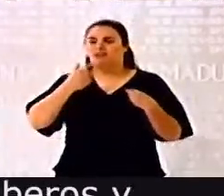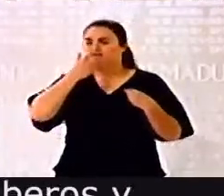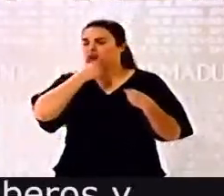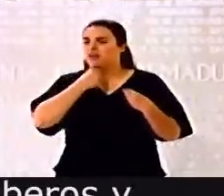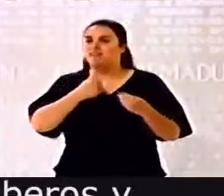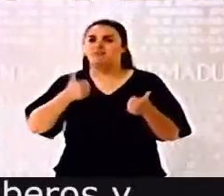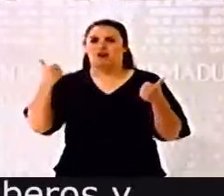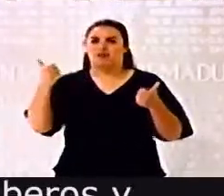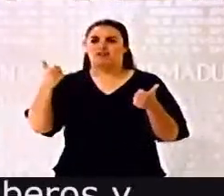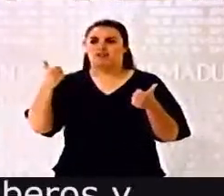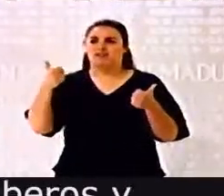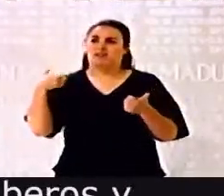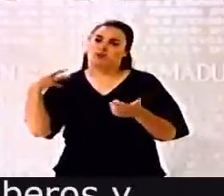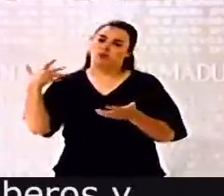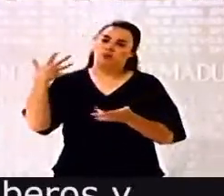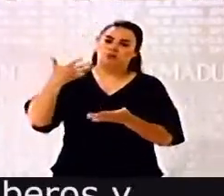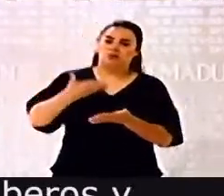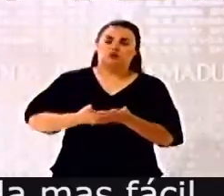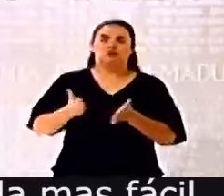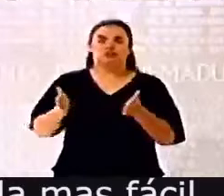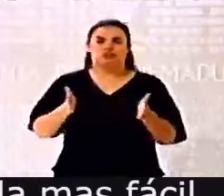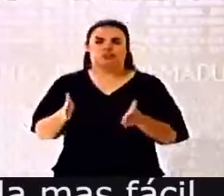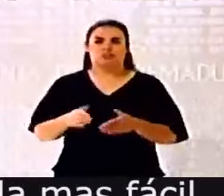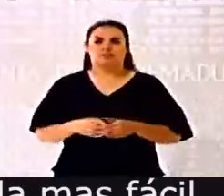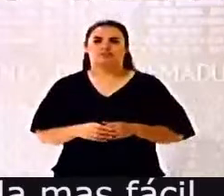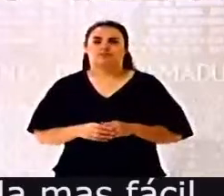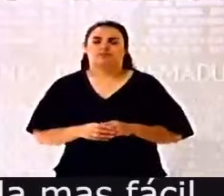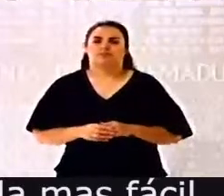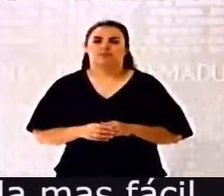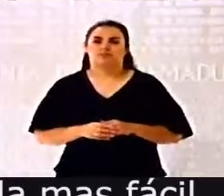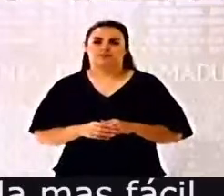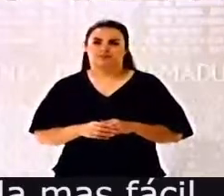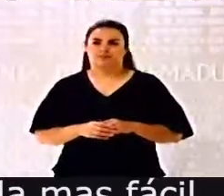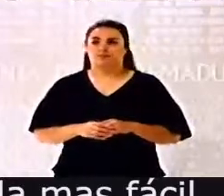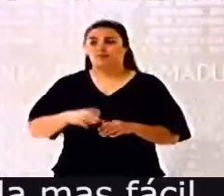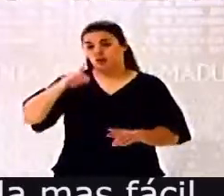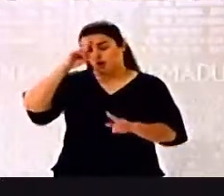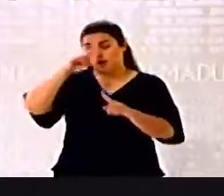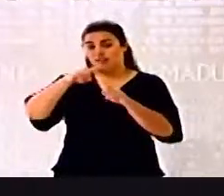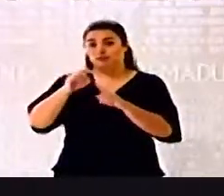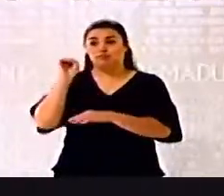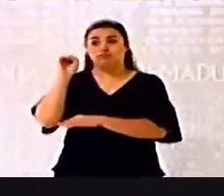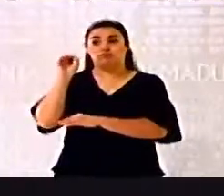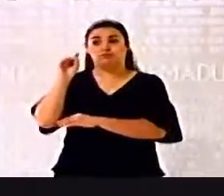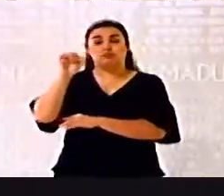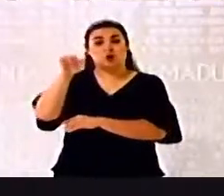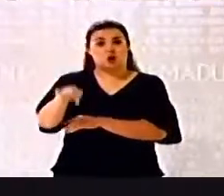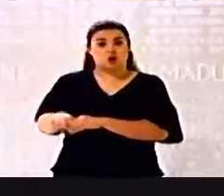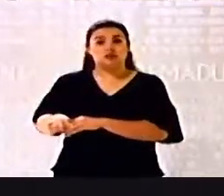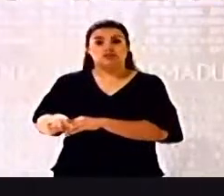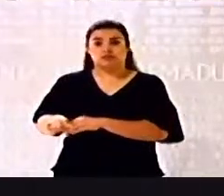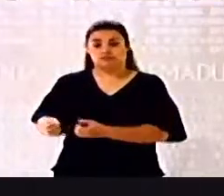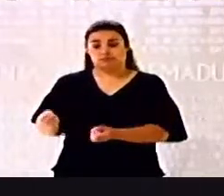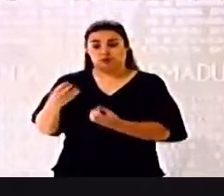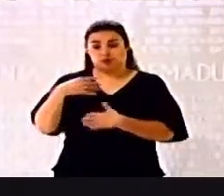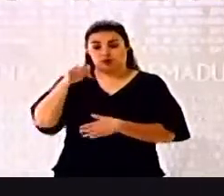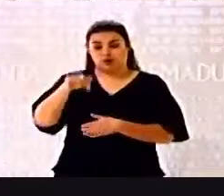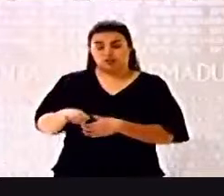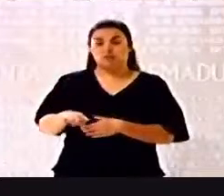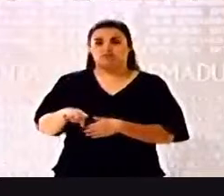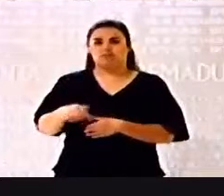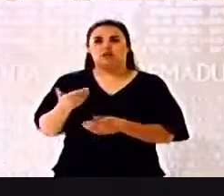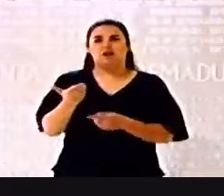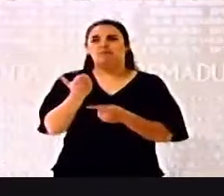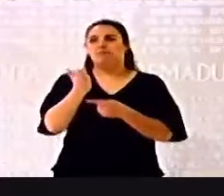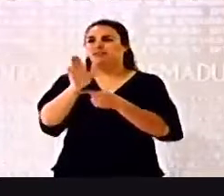fácil durante todo este tiempo. Los objetivos de la comparecencia que me traen hoy aquí son presentarles,